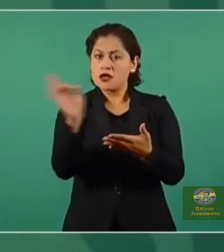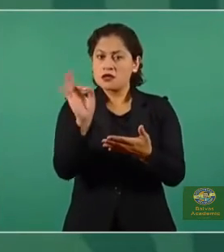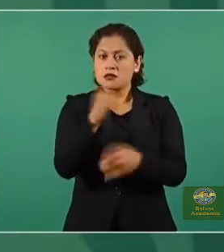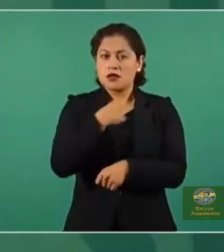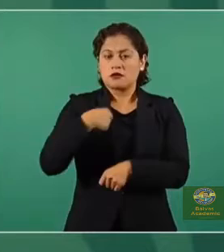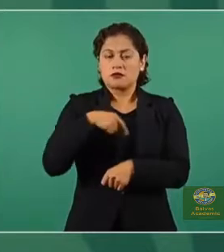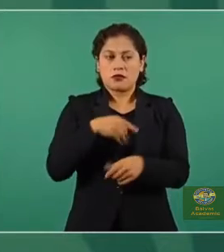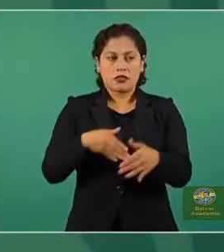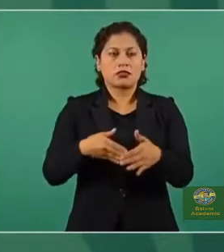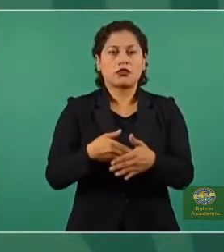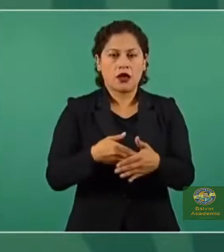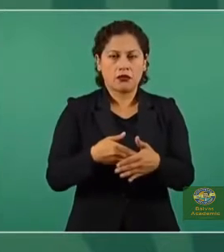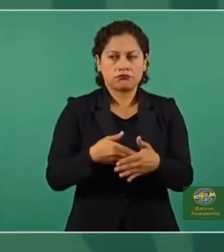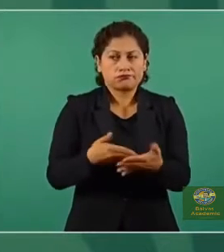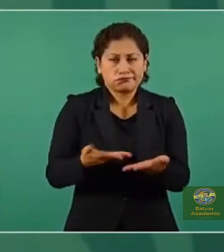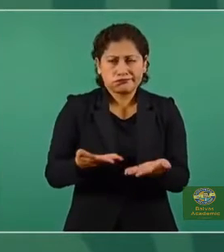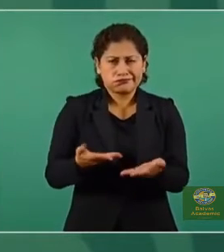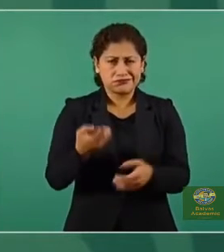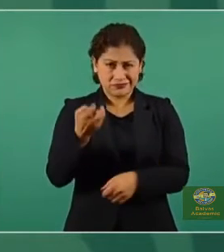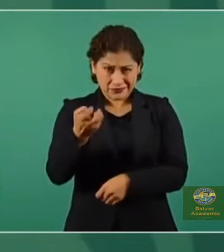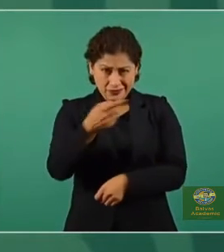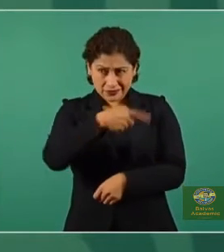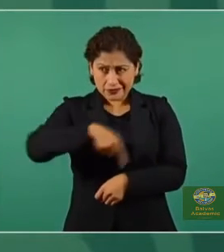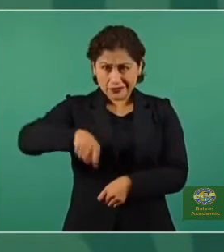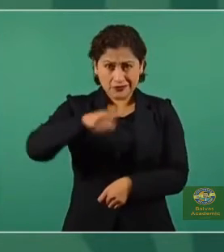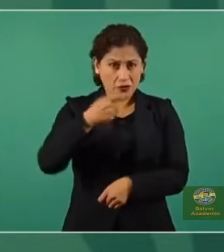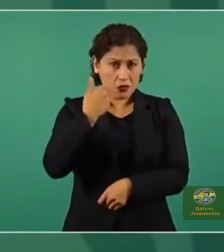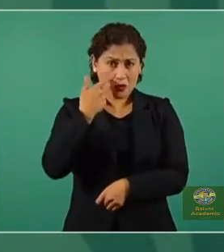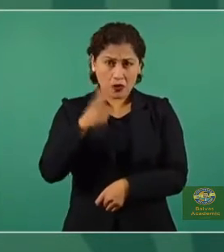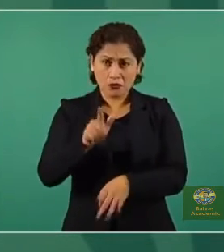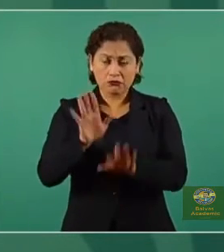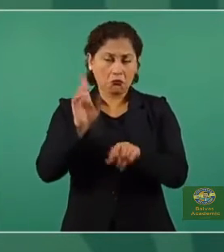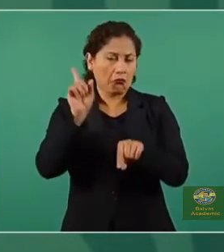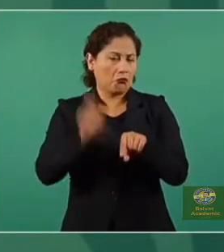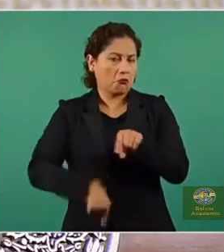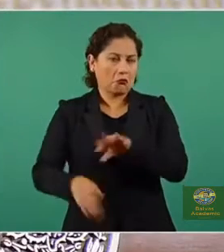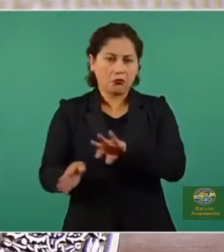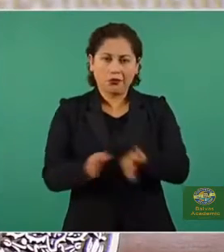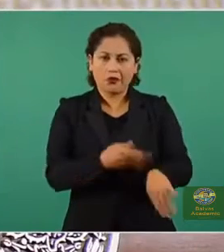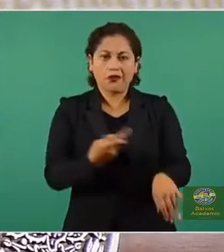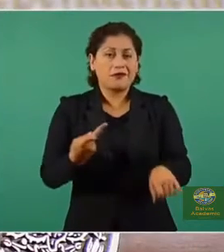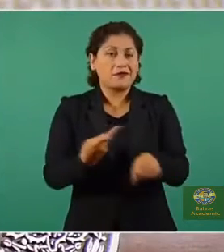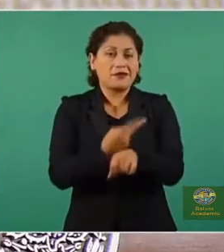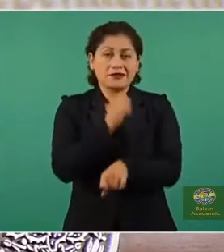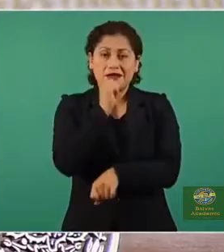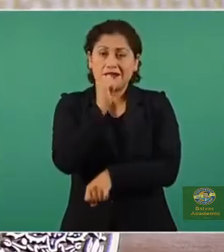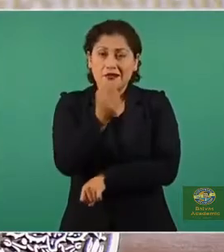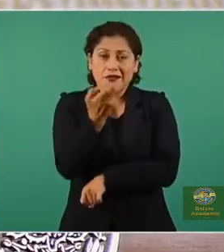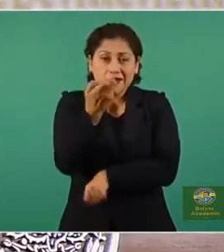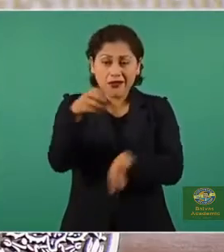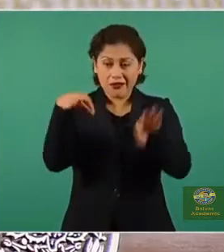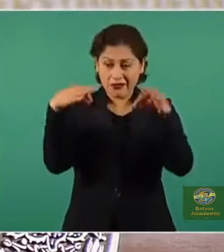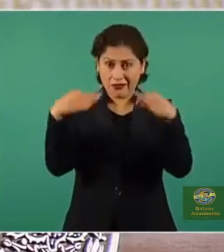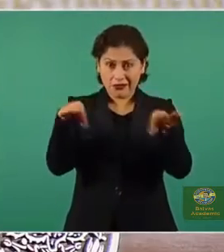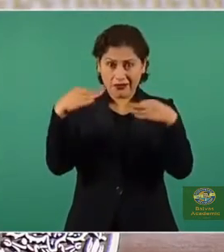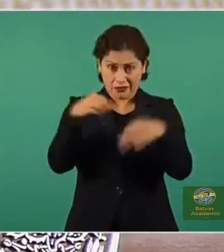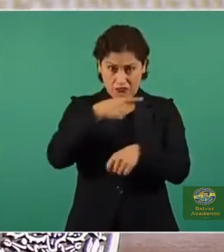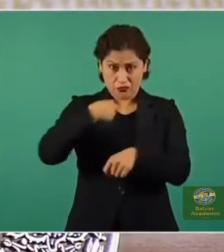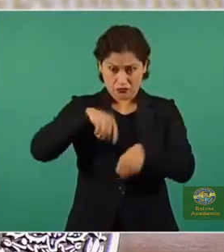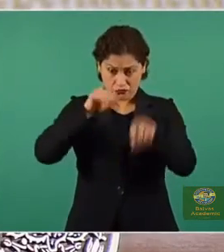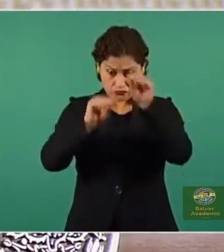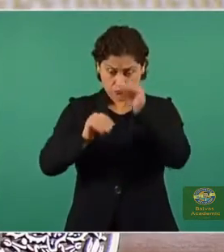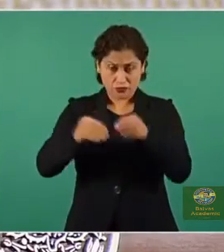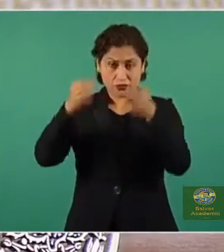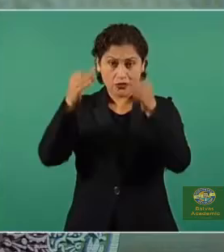limitante, pues lo quitamos, o sea, no nos afecta en nada, porque insisto, son sugerencias o son situaciones o